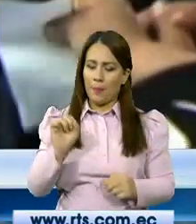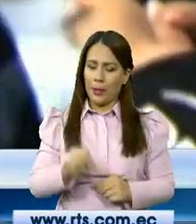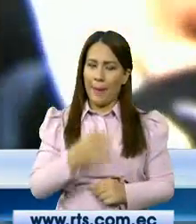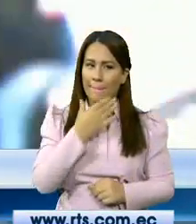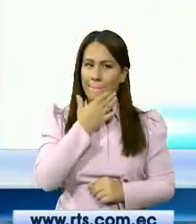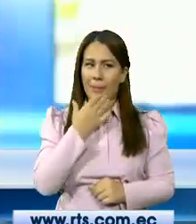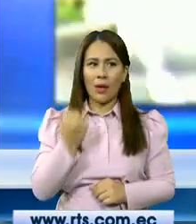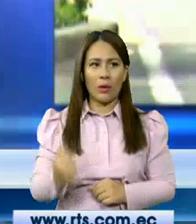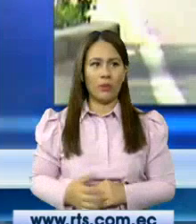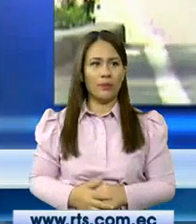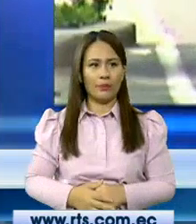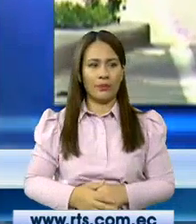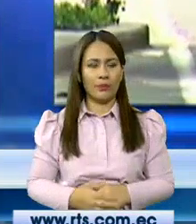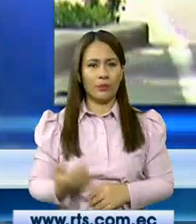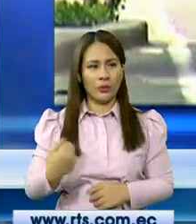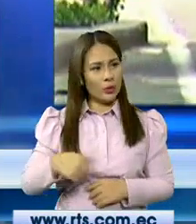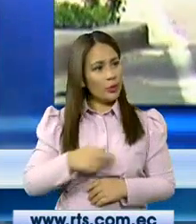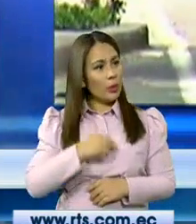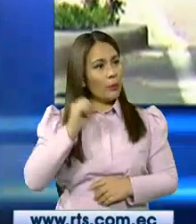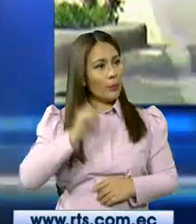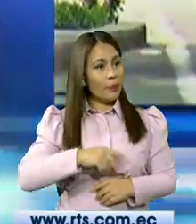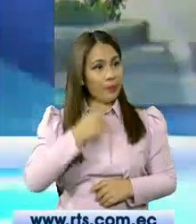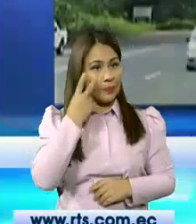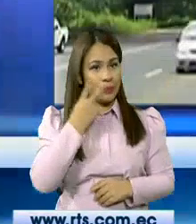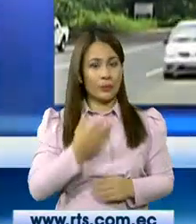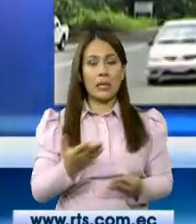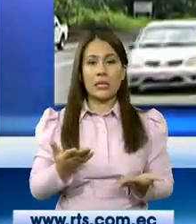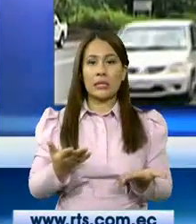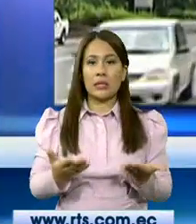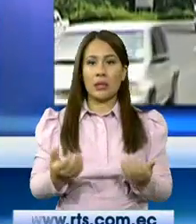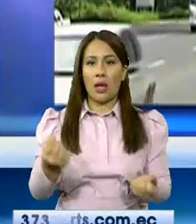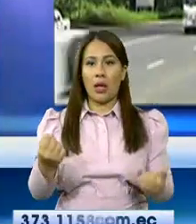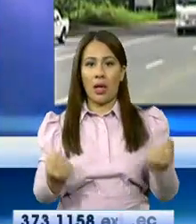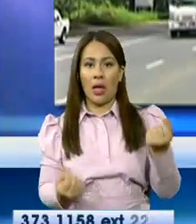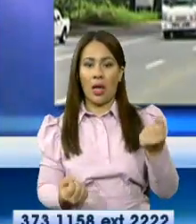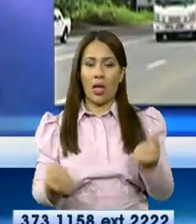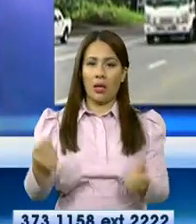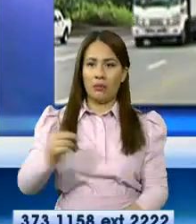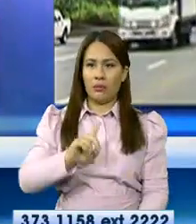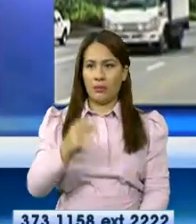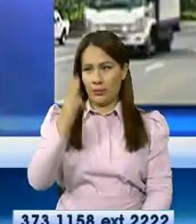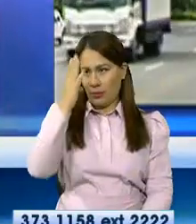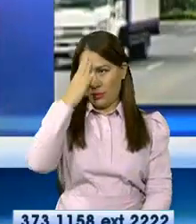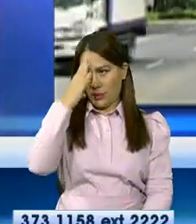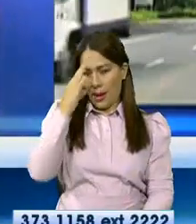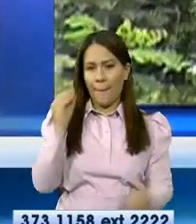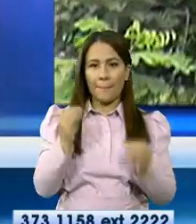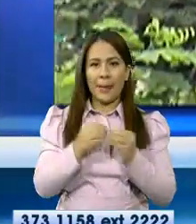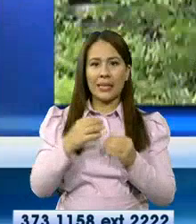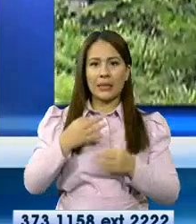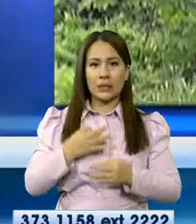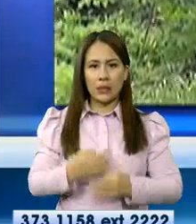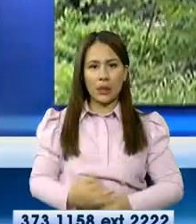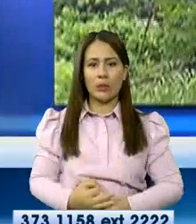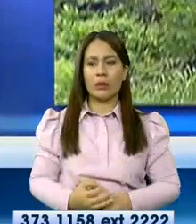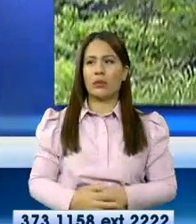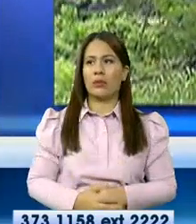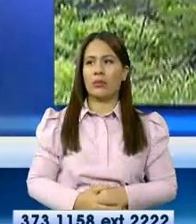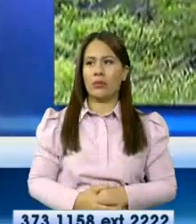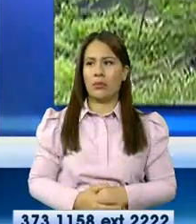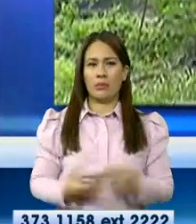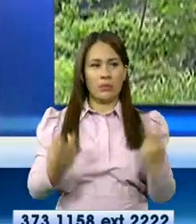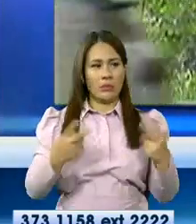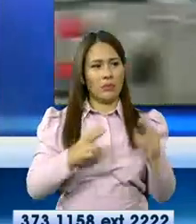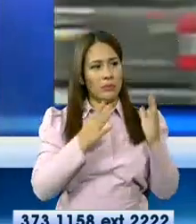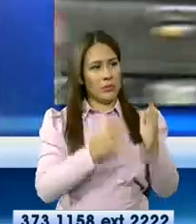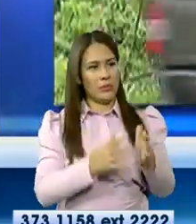nosotros tener estabilidad más que todo en el camino. Menos velocidad, más seguridad. O sea, igual uno está más pendiente de esa